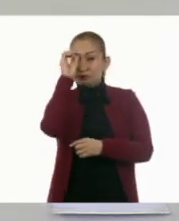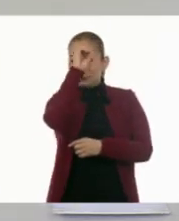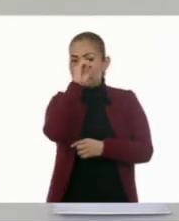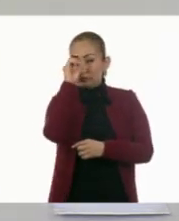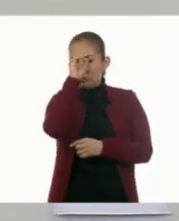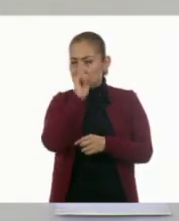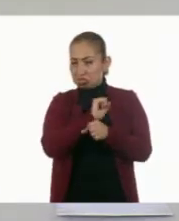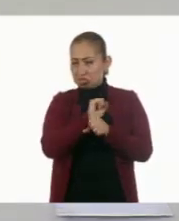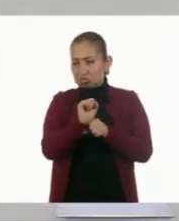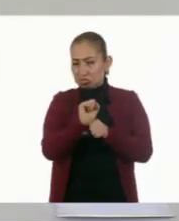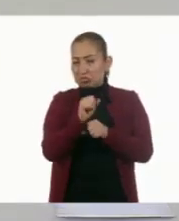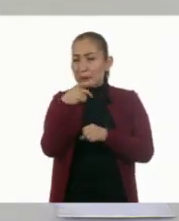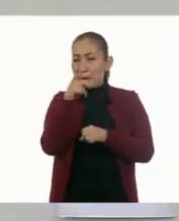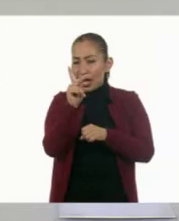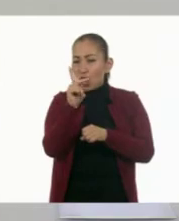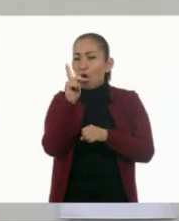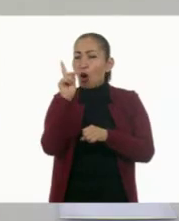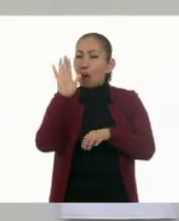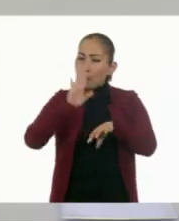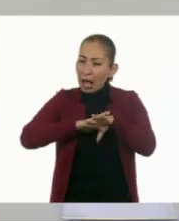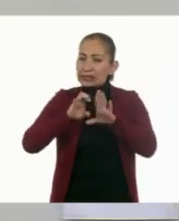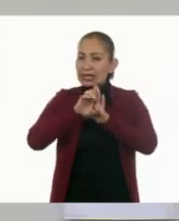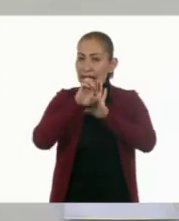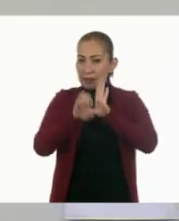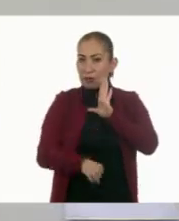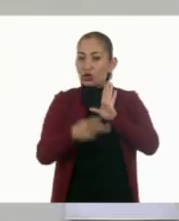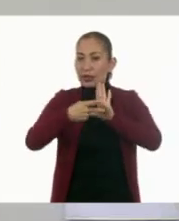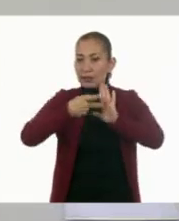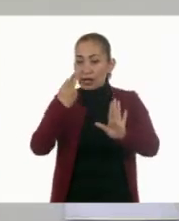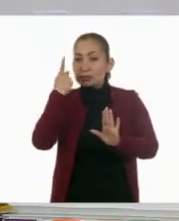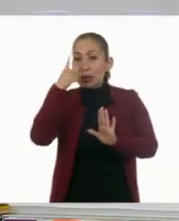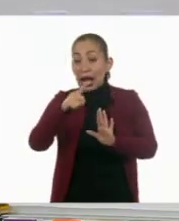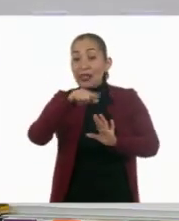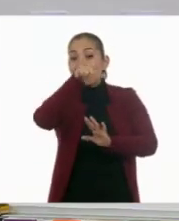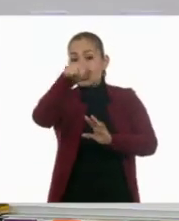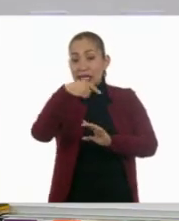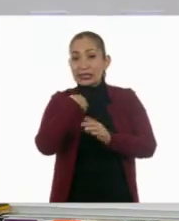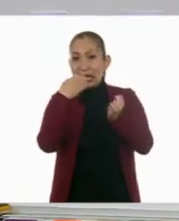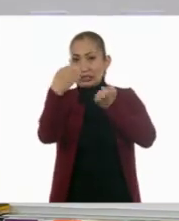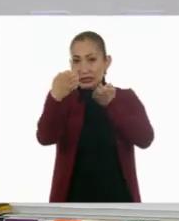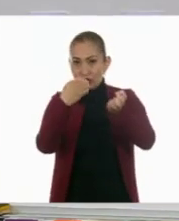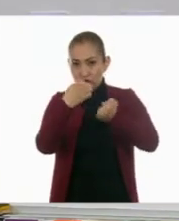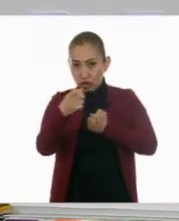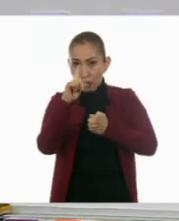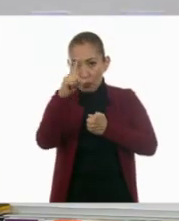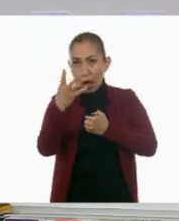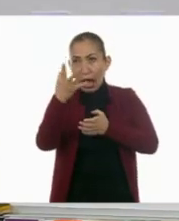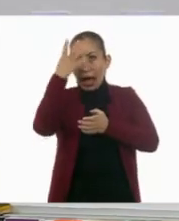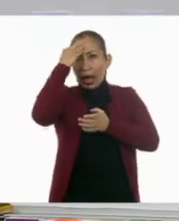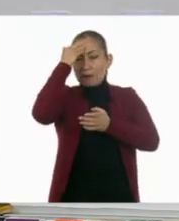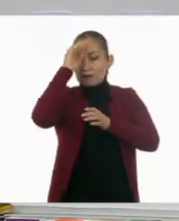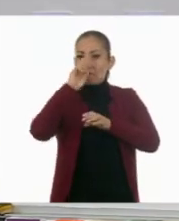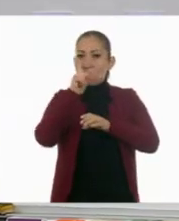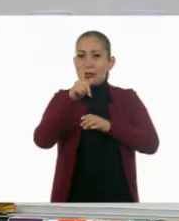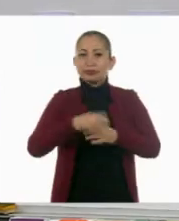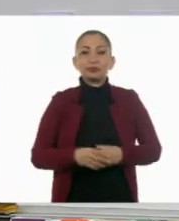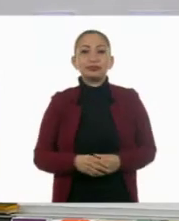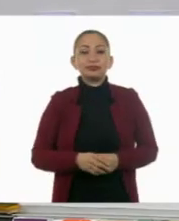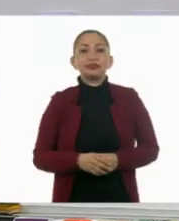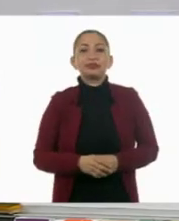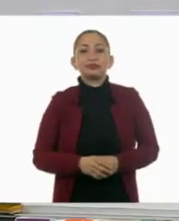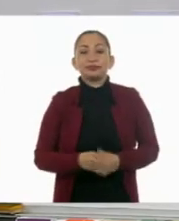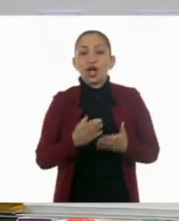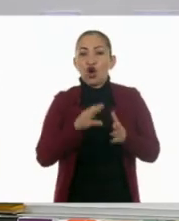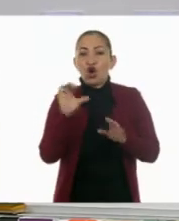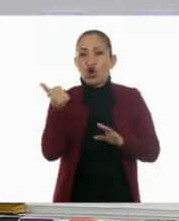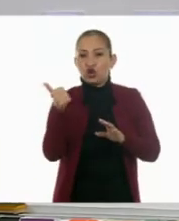está sencillo, pero yo creo que un ejemplo más antes del desafío va a afianzar el contenido. Ajá. Sí. Entonces,